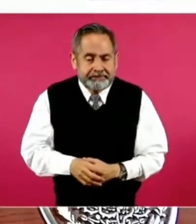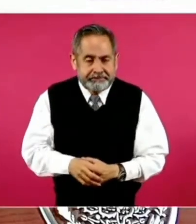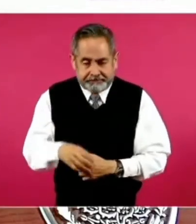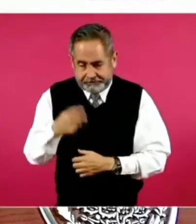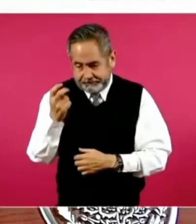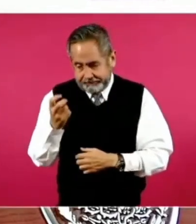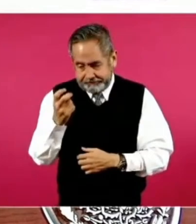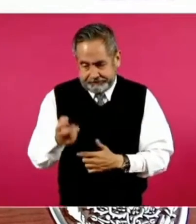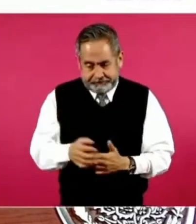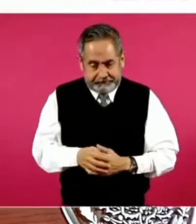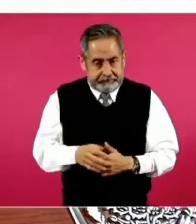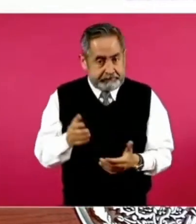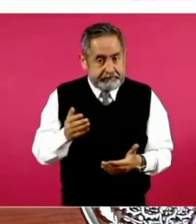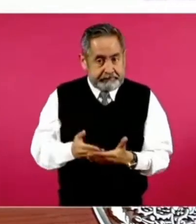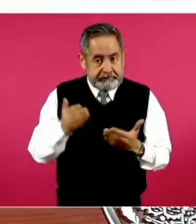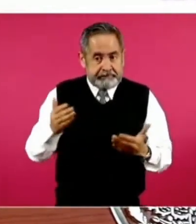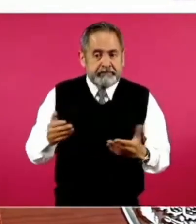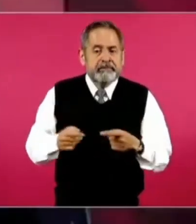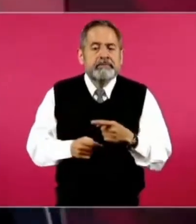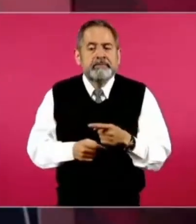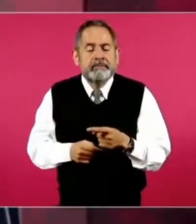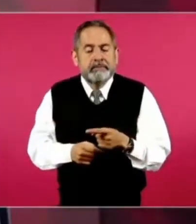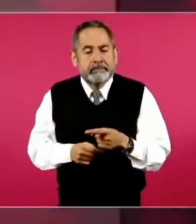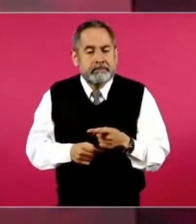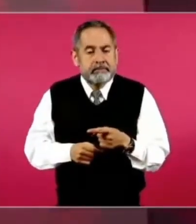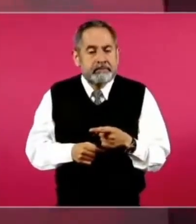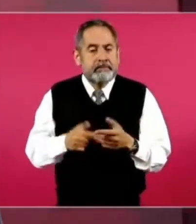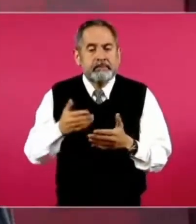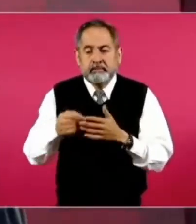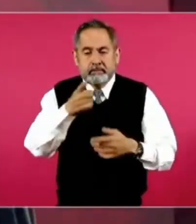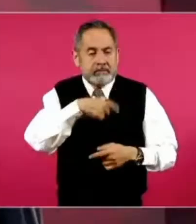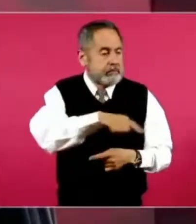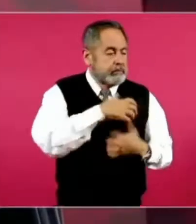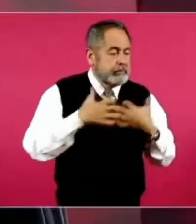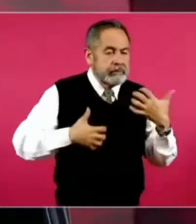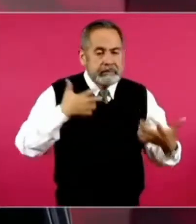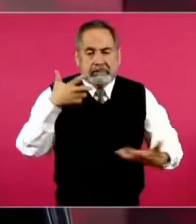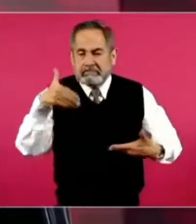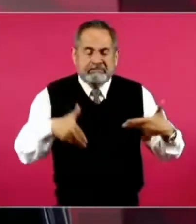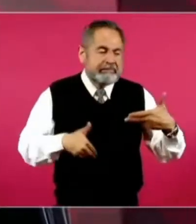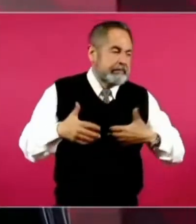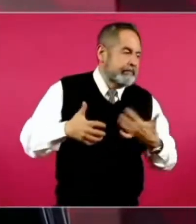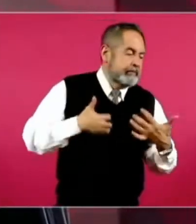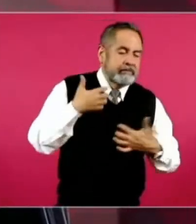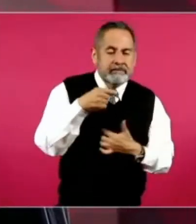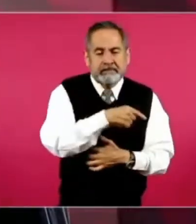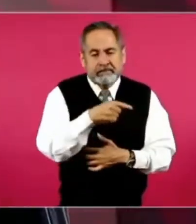Entonces, ahora están molestos